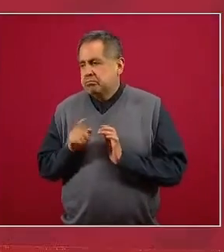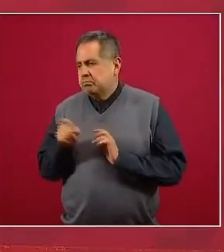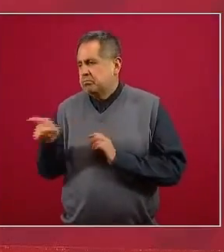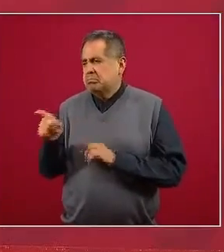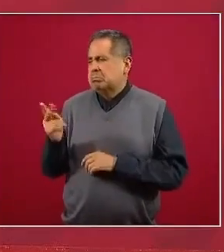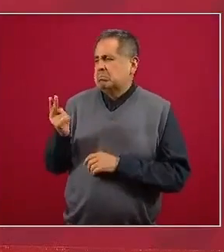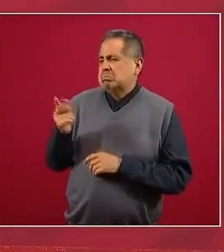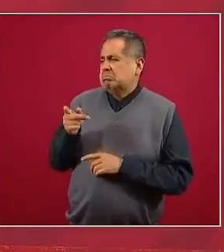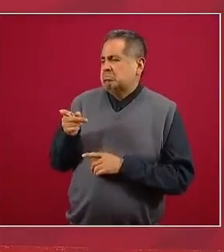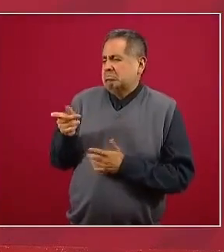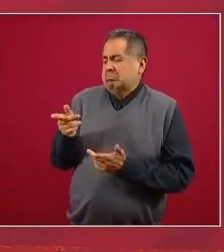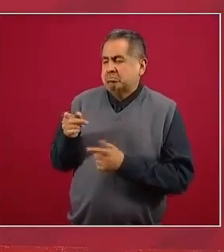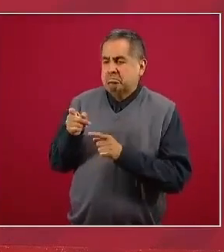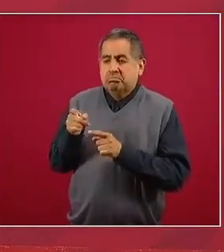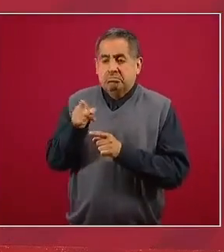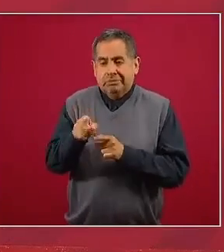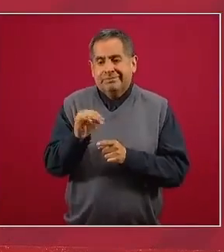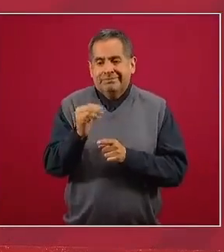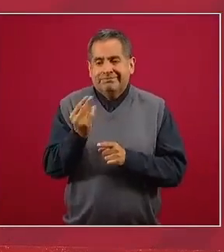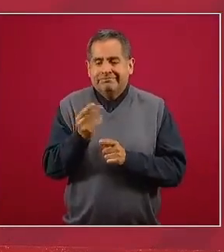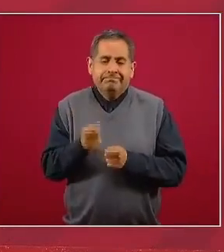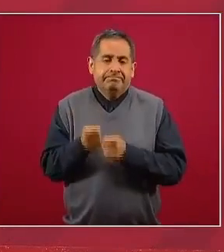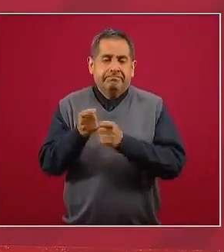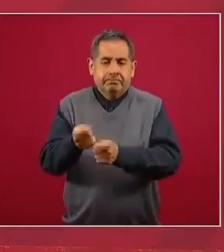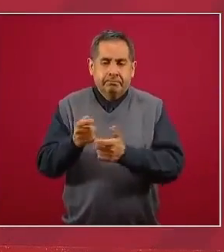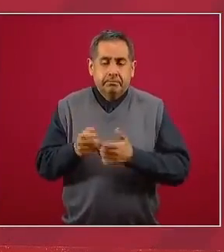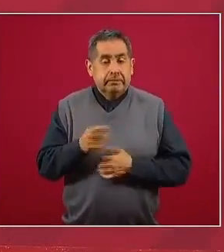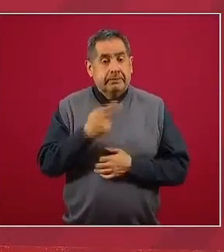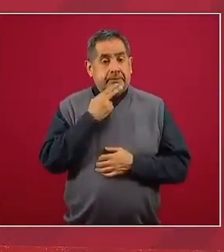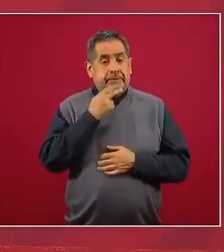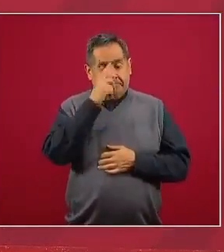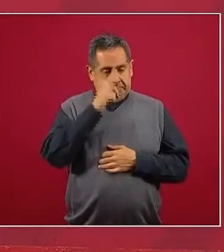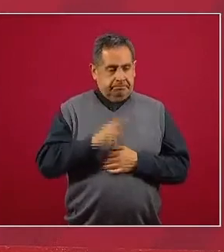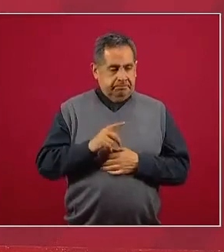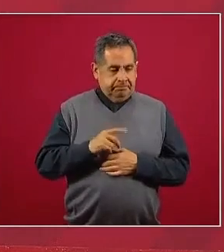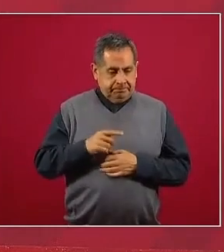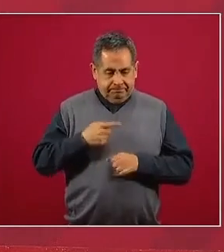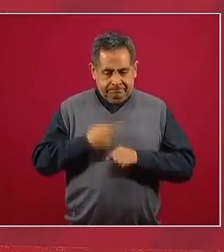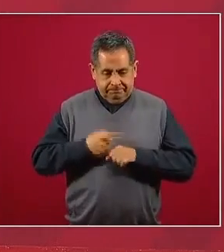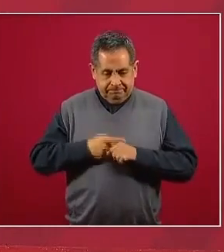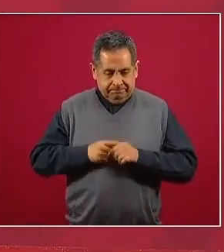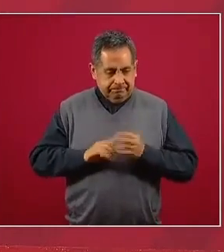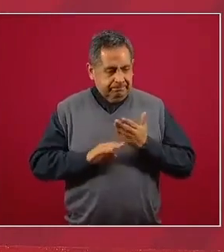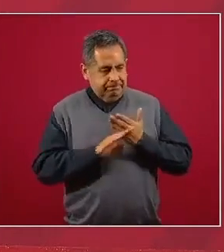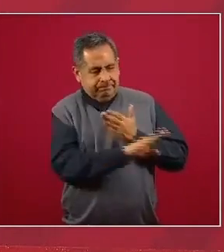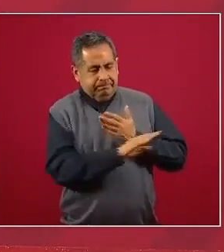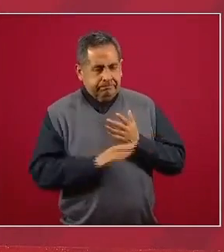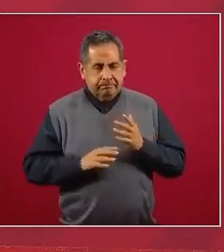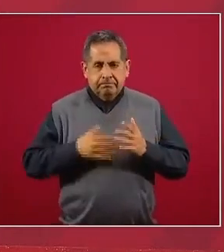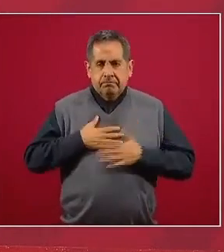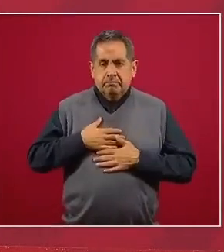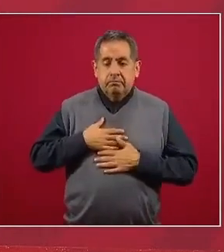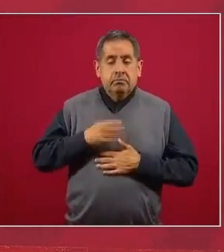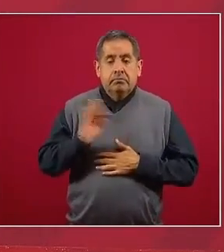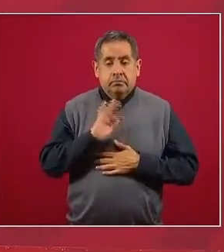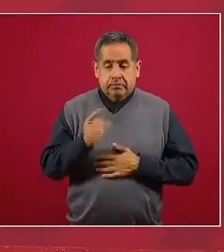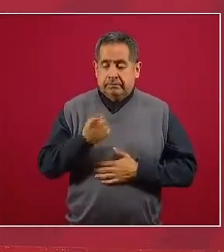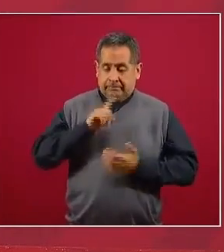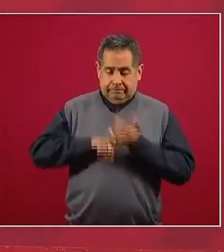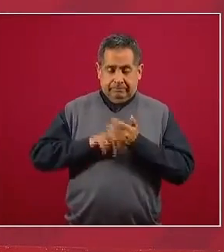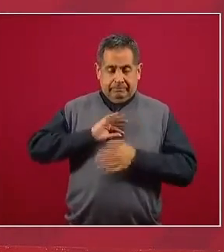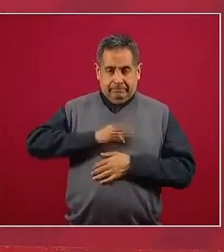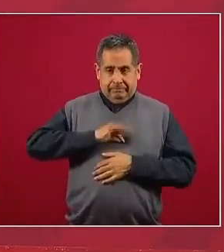propósito evitar los contagios, evitar la enfermedad, aunque no eviten los contagios, es decir, puede ocurrir